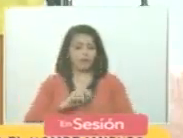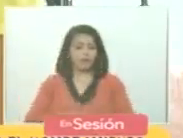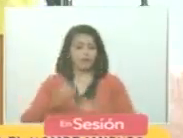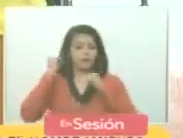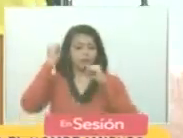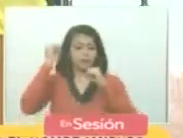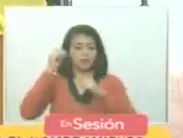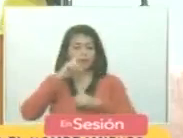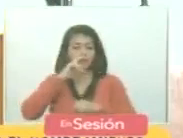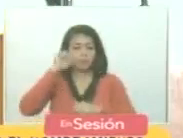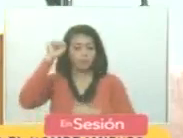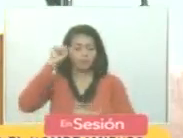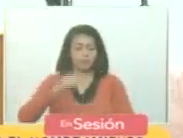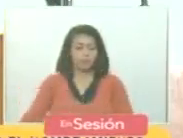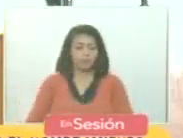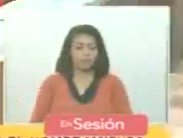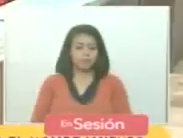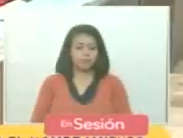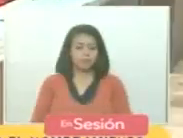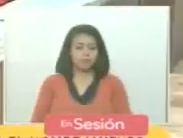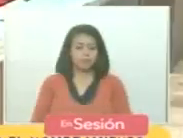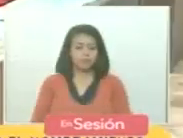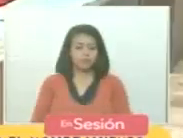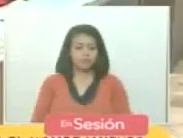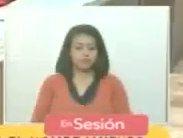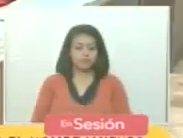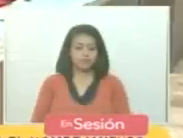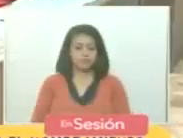¡Que viva Nicolás Maduro!